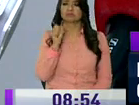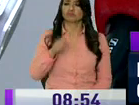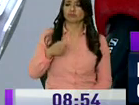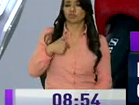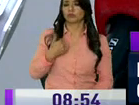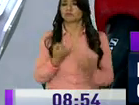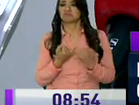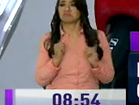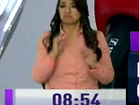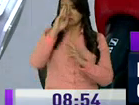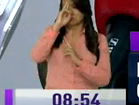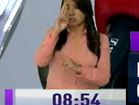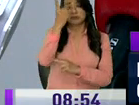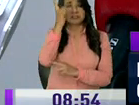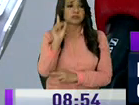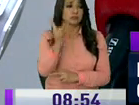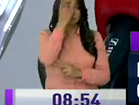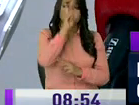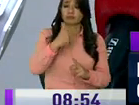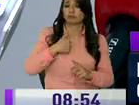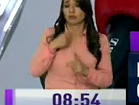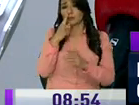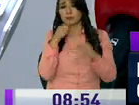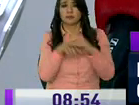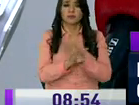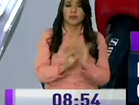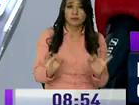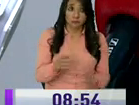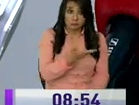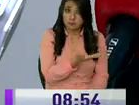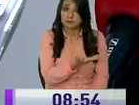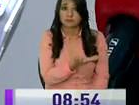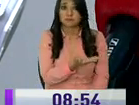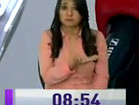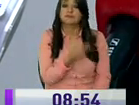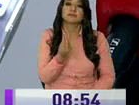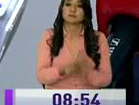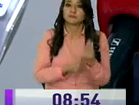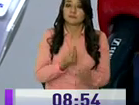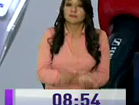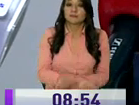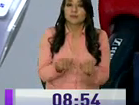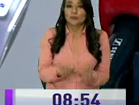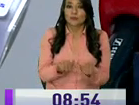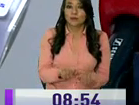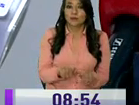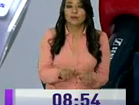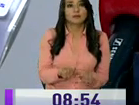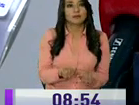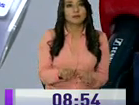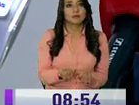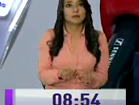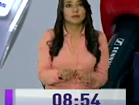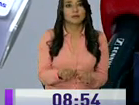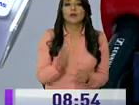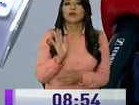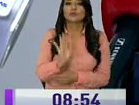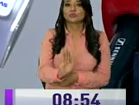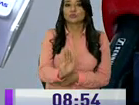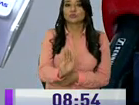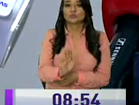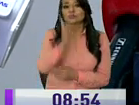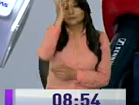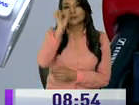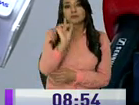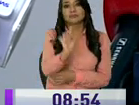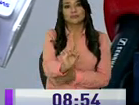son respetuosos de las decisiones jurisdiccionales, hoy a través de una